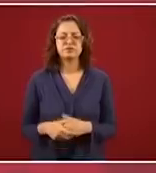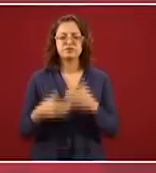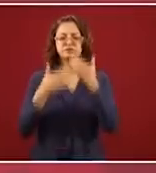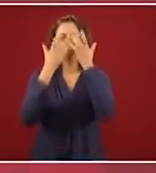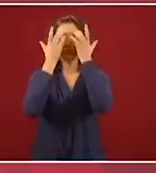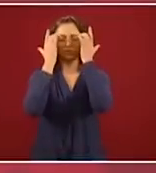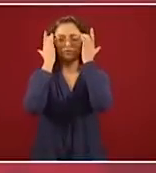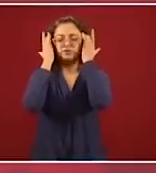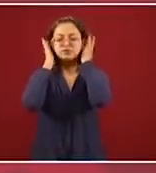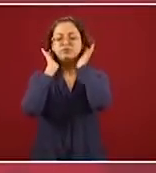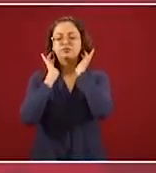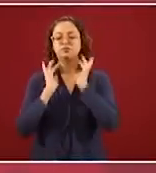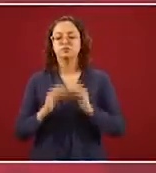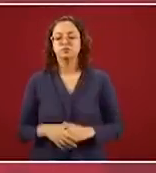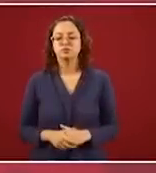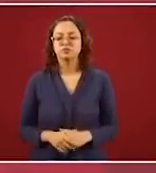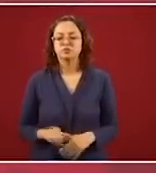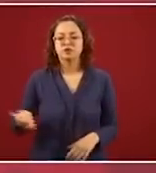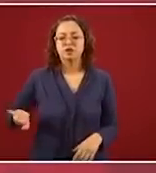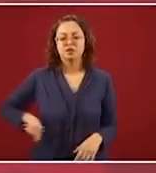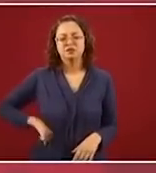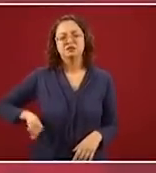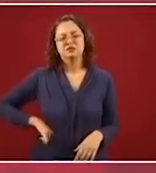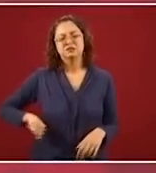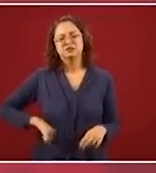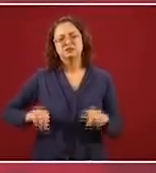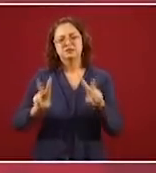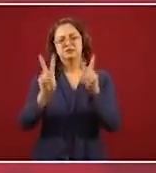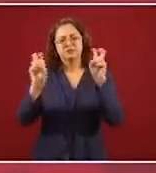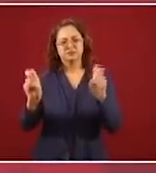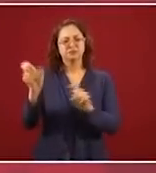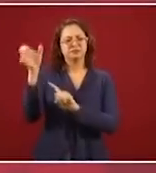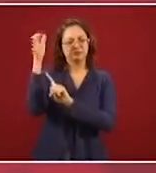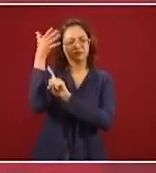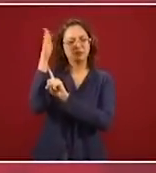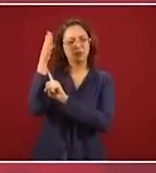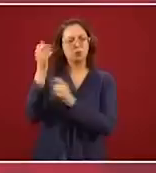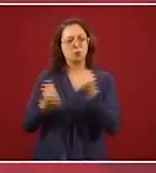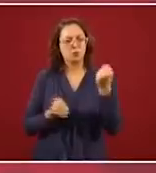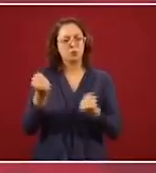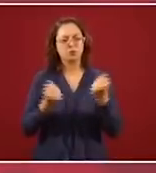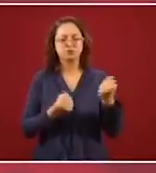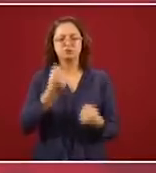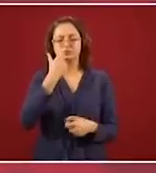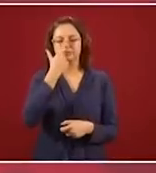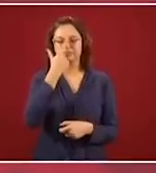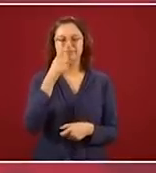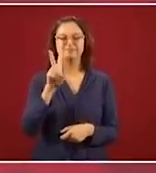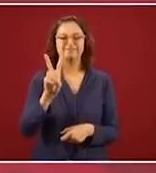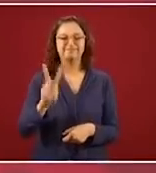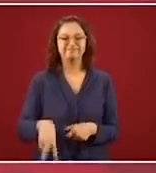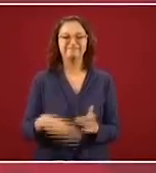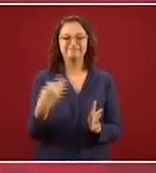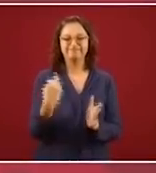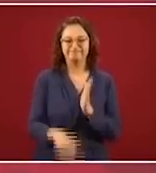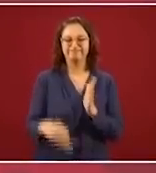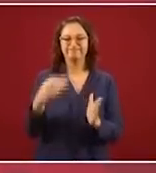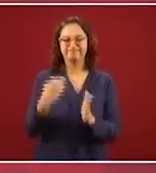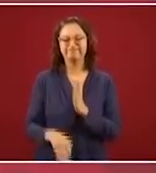lo que plantea de las ambulancias. Tenemos un déficit de ambulancias, faltan